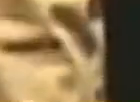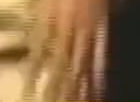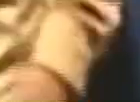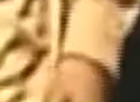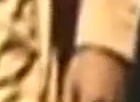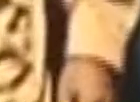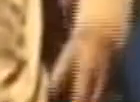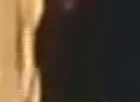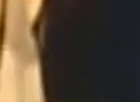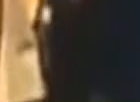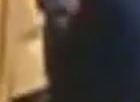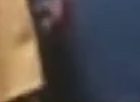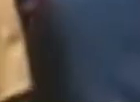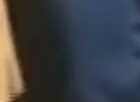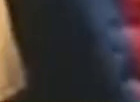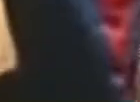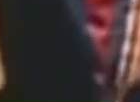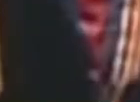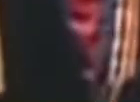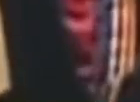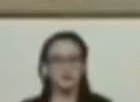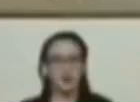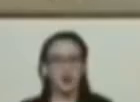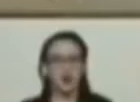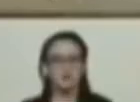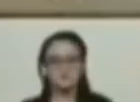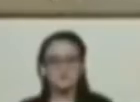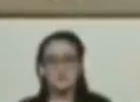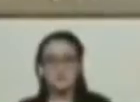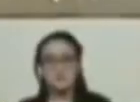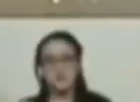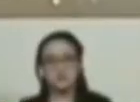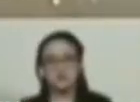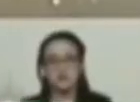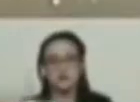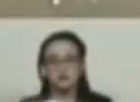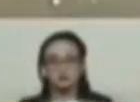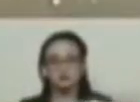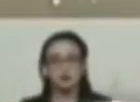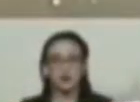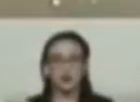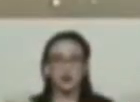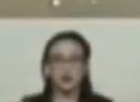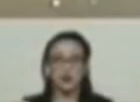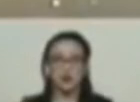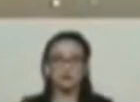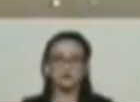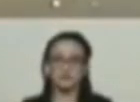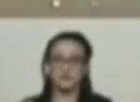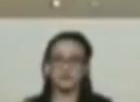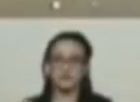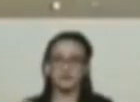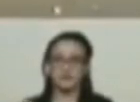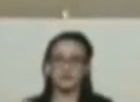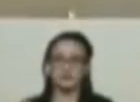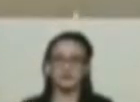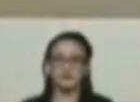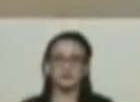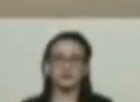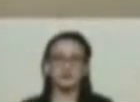otros cuatro postulantes prácticamente desconocidos tenemos el lapso de fortúl acciones sierra en el día de hoy